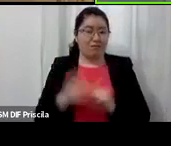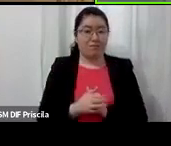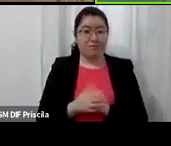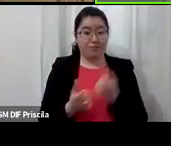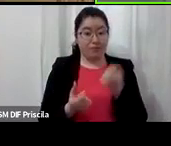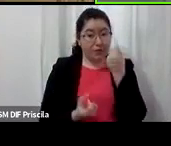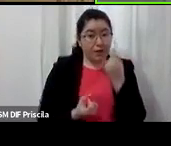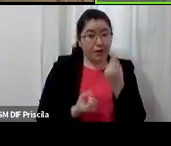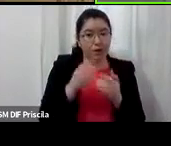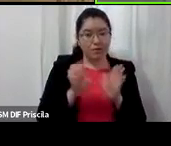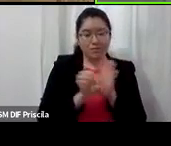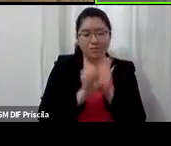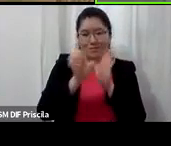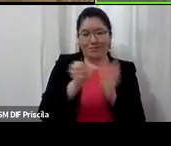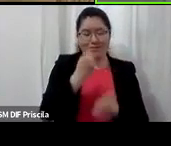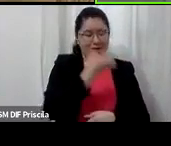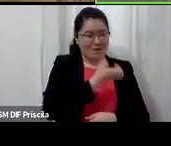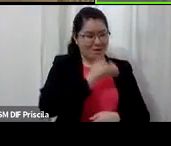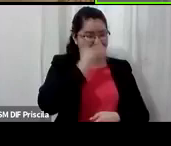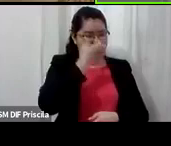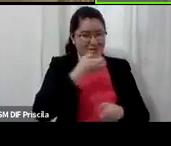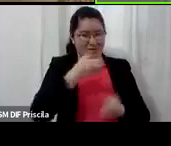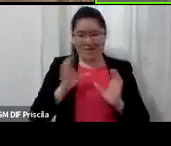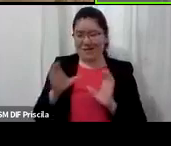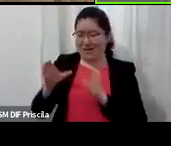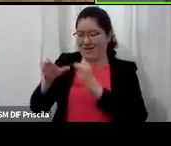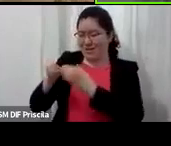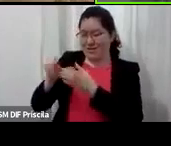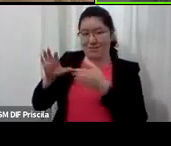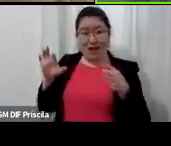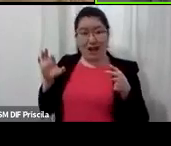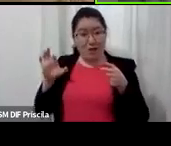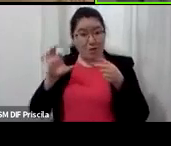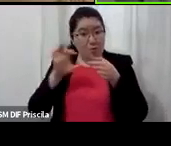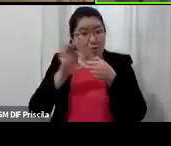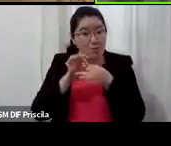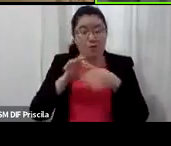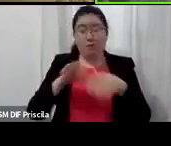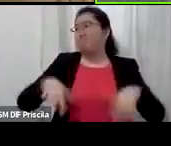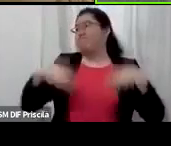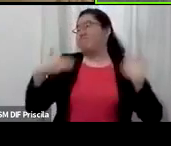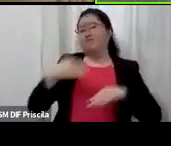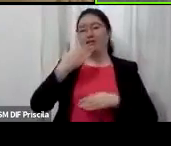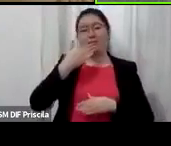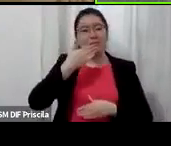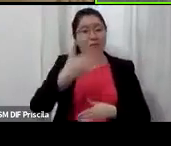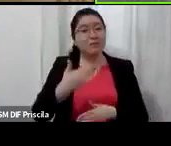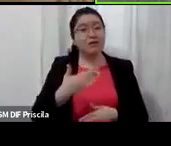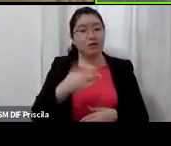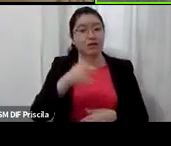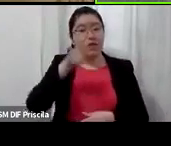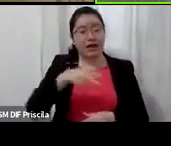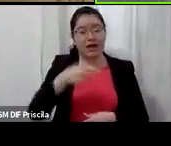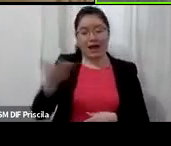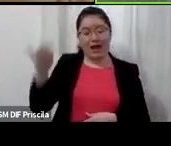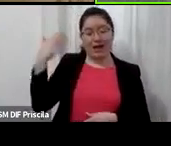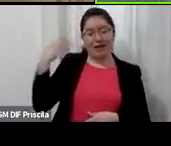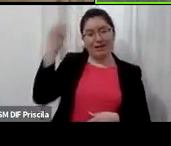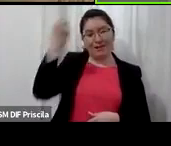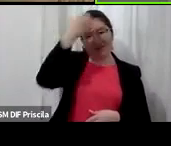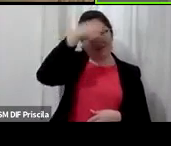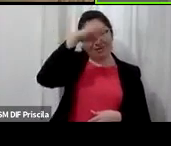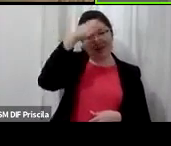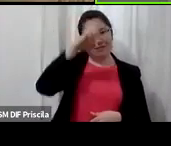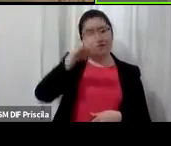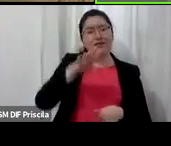vincular la escuela con la comunidad, se obtienen cosas maravillosas. Pienso en alguna experiencia que me compartieron en